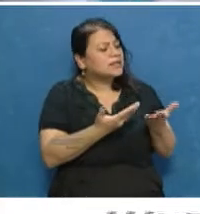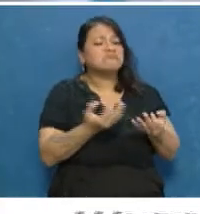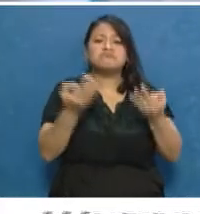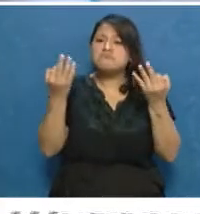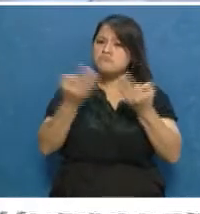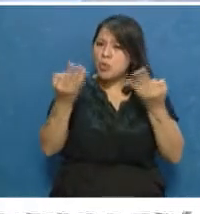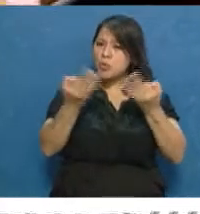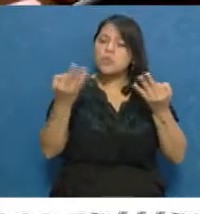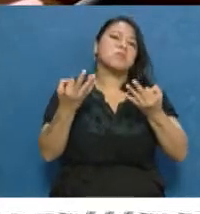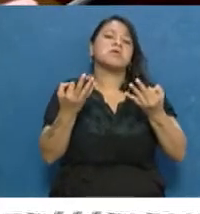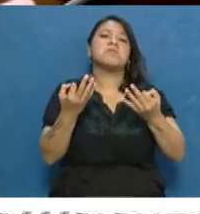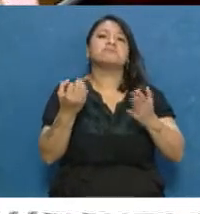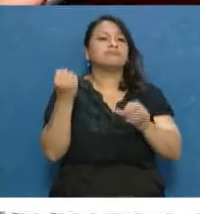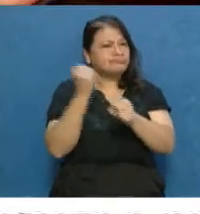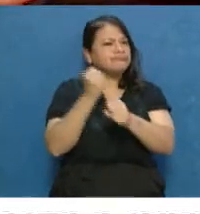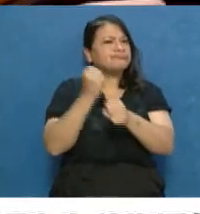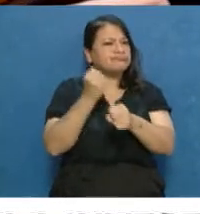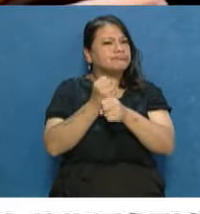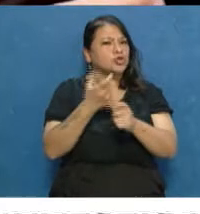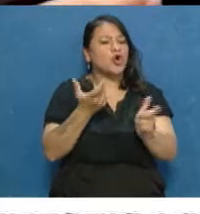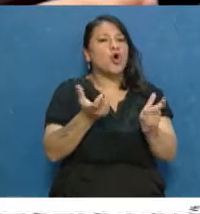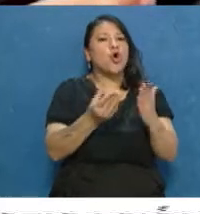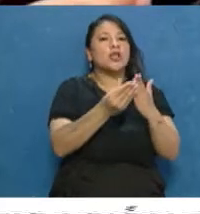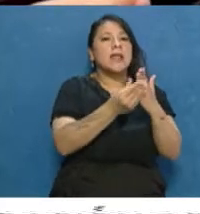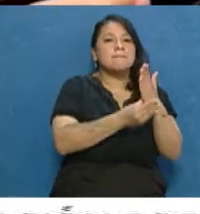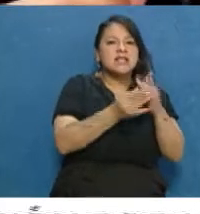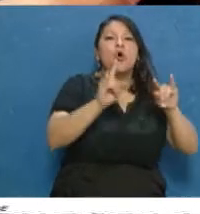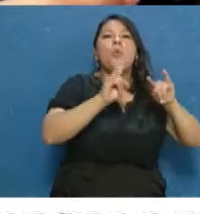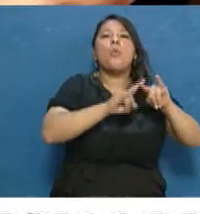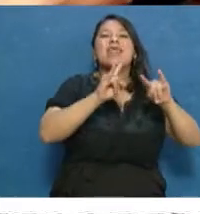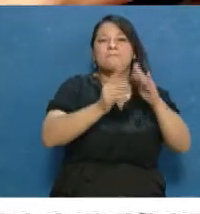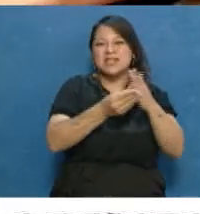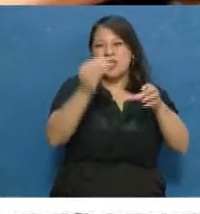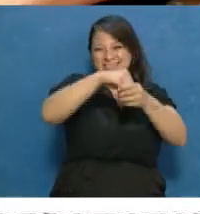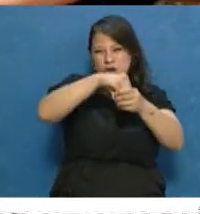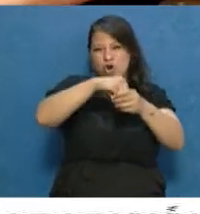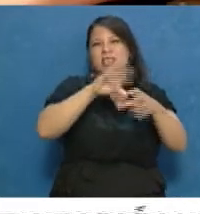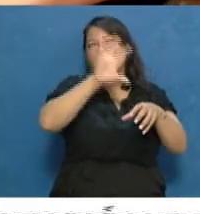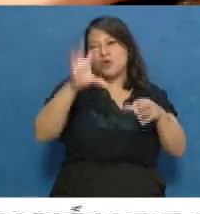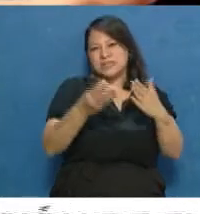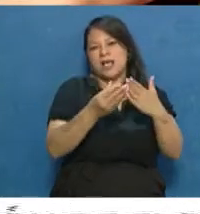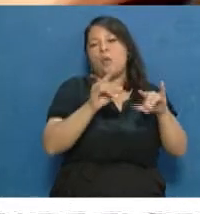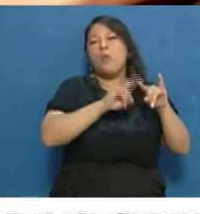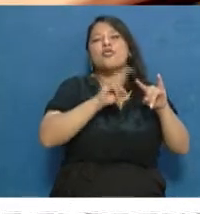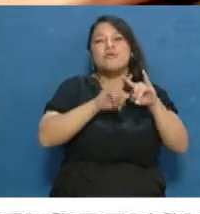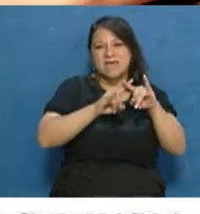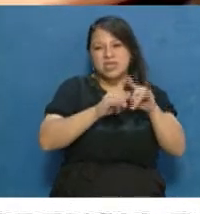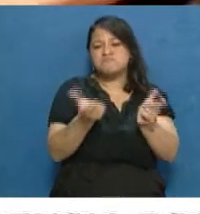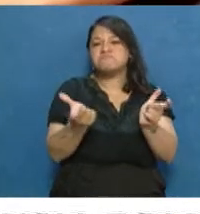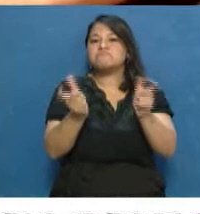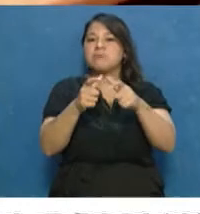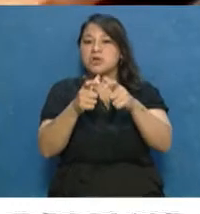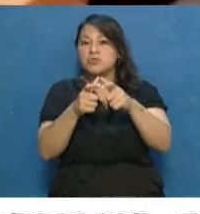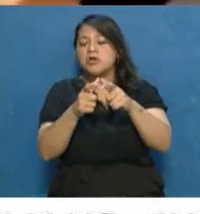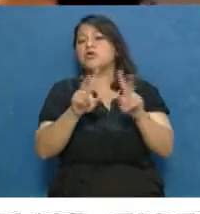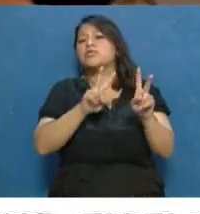agenda muy, muy nutrida, me reuní con el ministro del Interior, con Guado de Pedro, para ver todo el tema que tiene que ver con